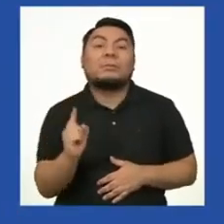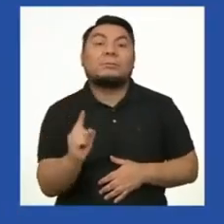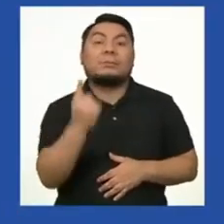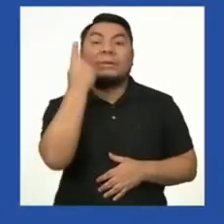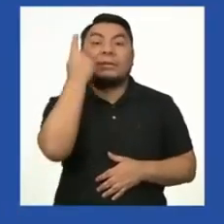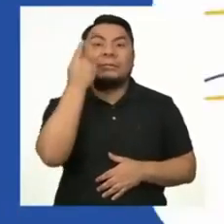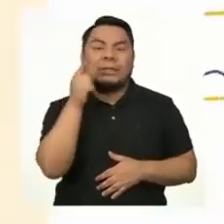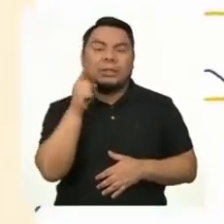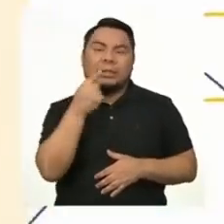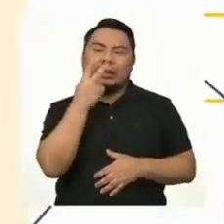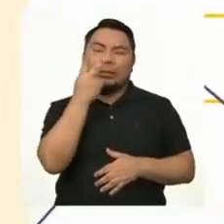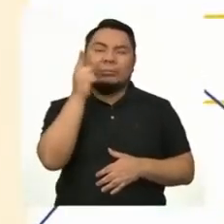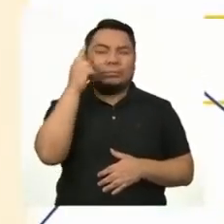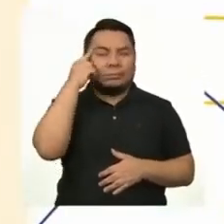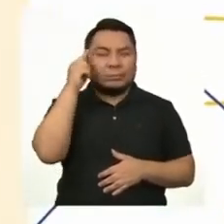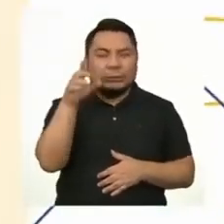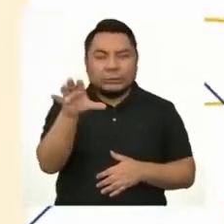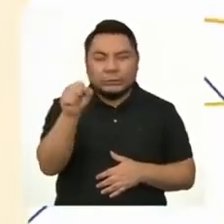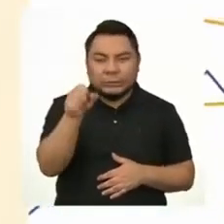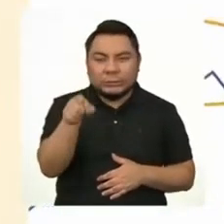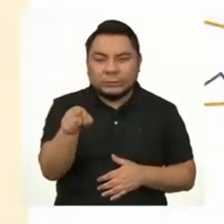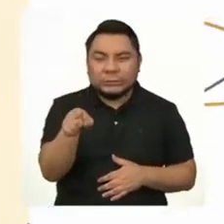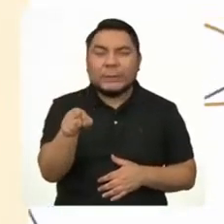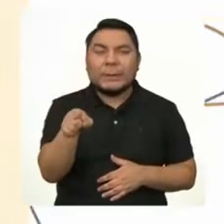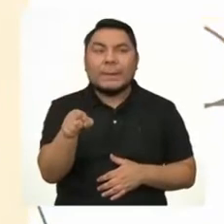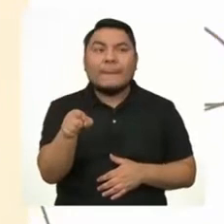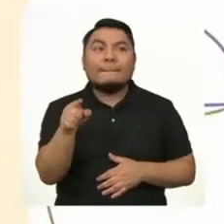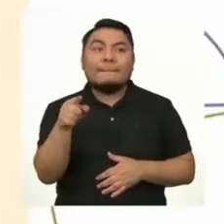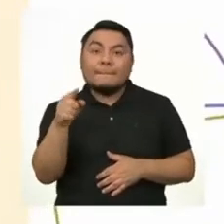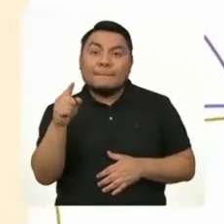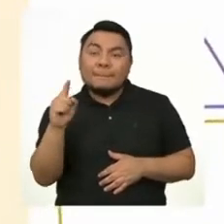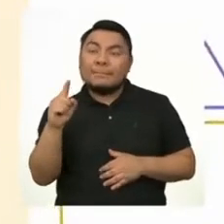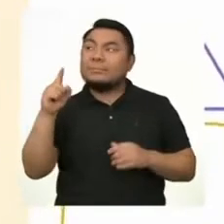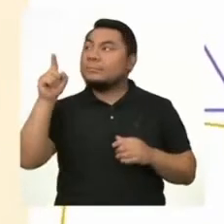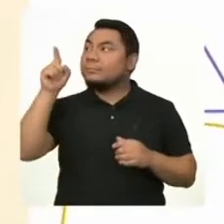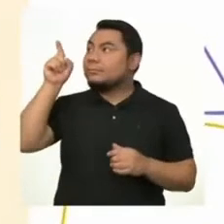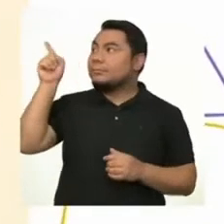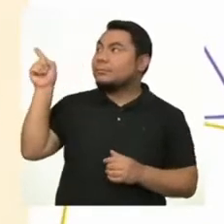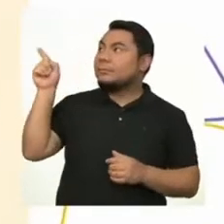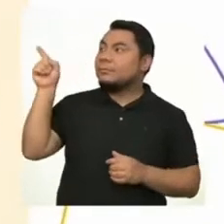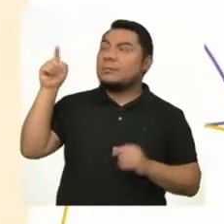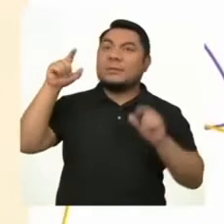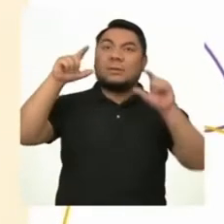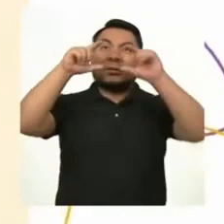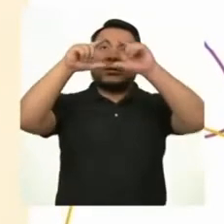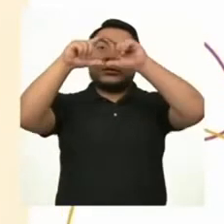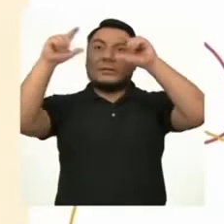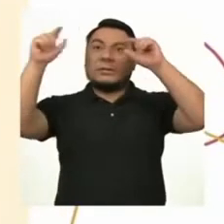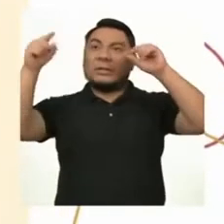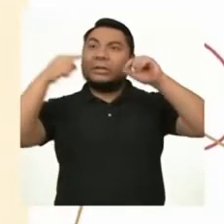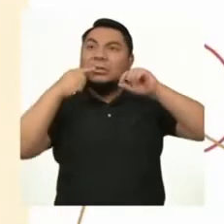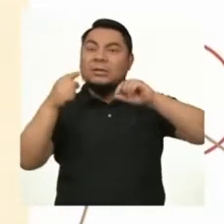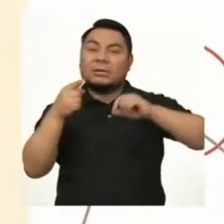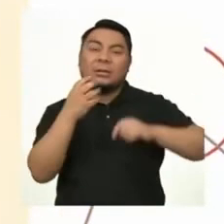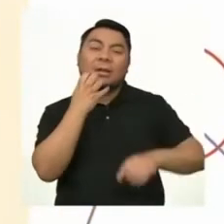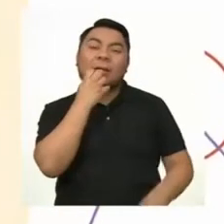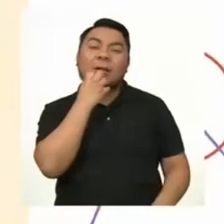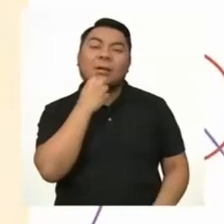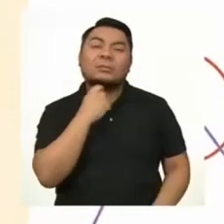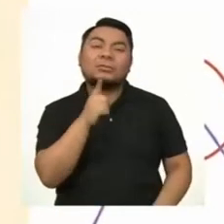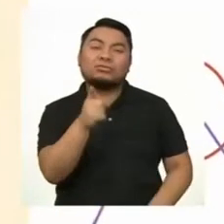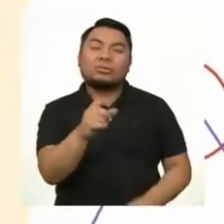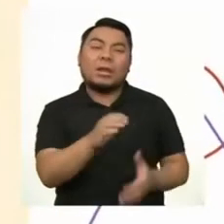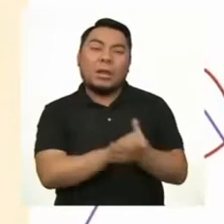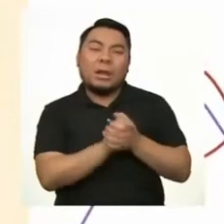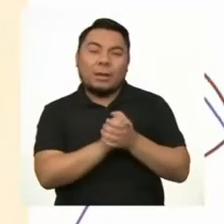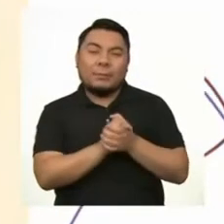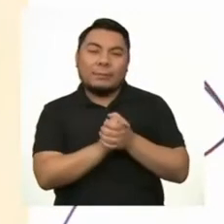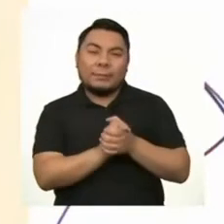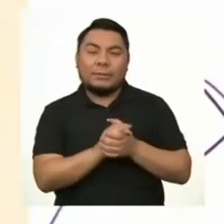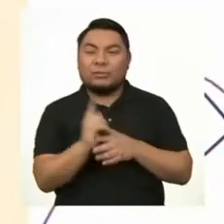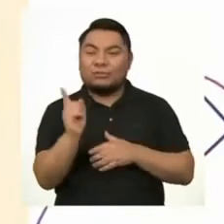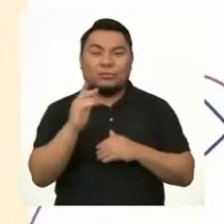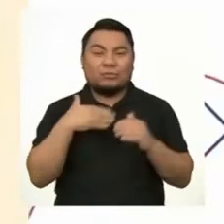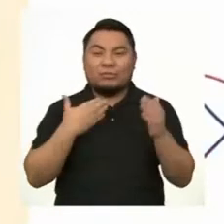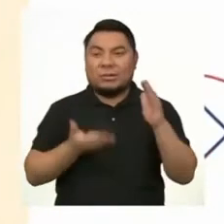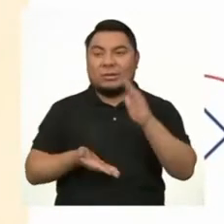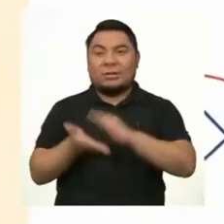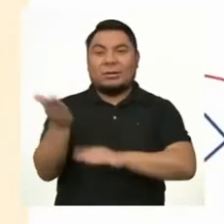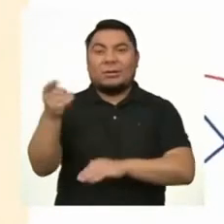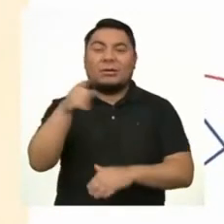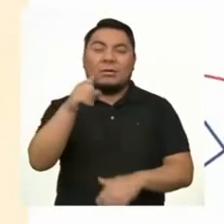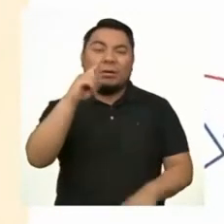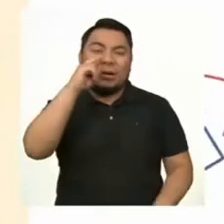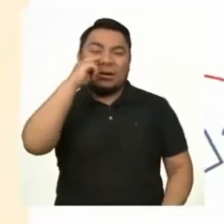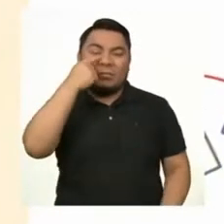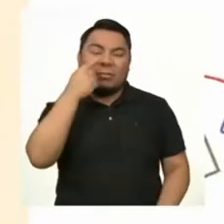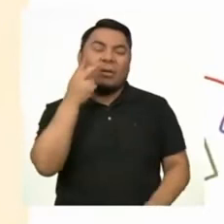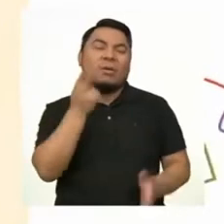principales. ¿Y bien? En la primera parte dice, extrañas a tus amistades, no puedes salir o te